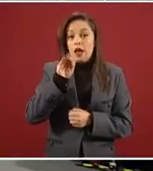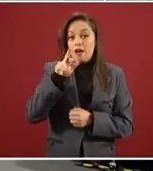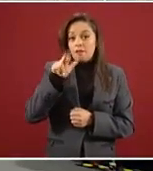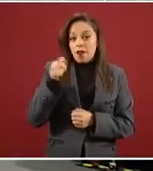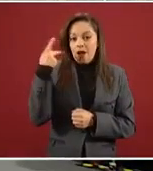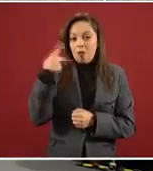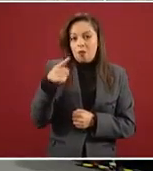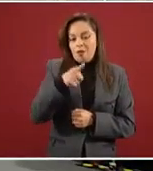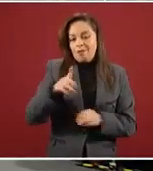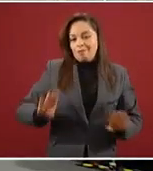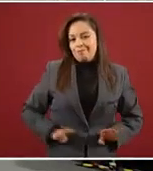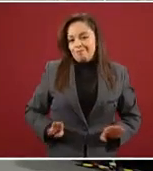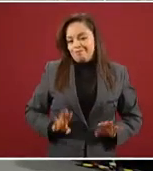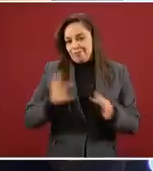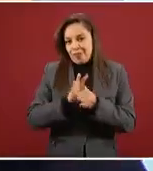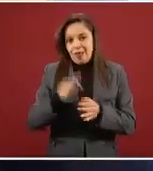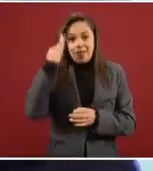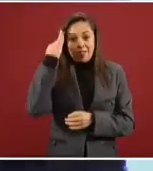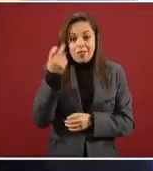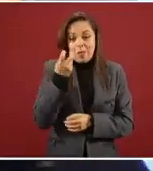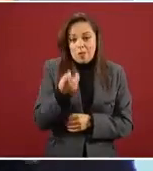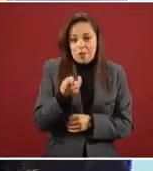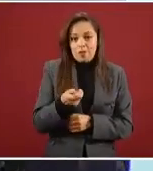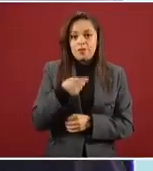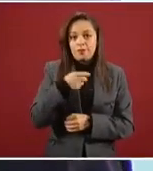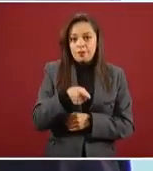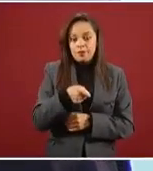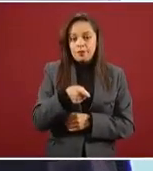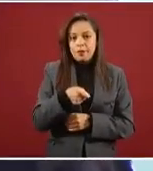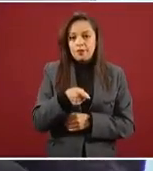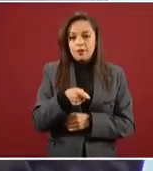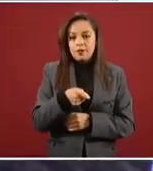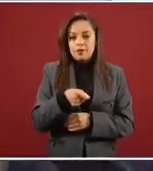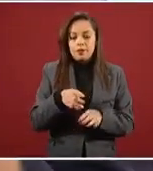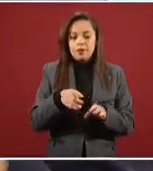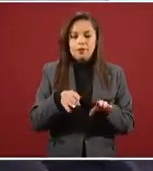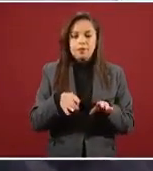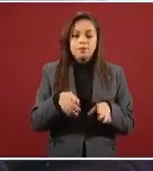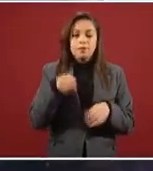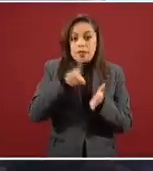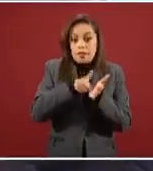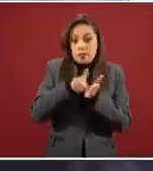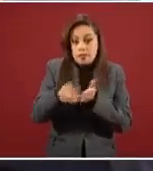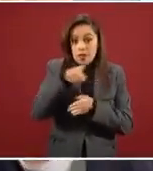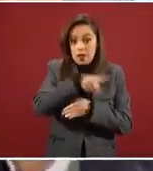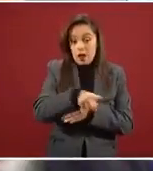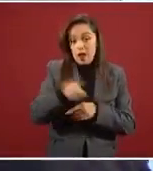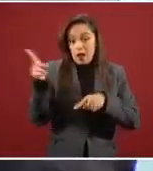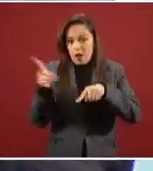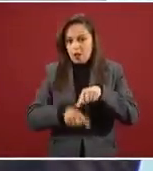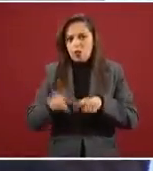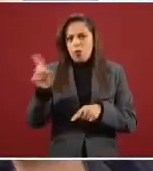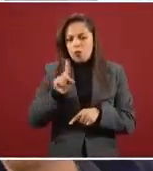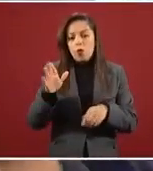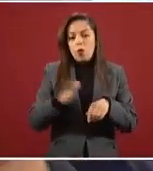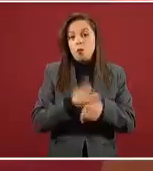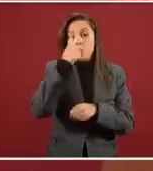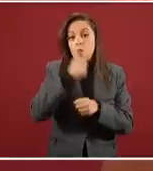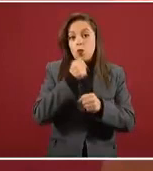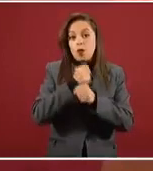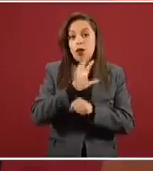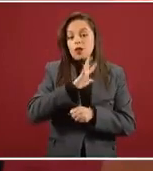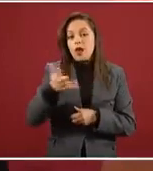temporal, no se discontinúan, por decirlo de alguna manera, sus derechos, ya que están cubiertos durante todo el